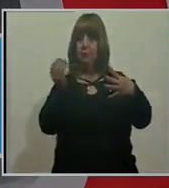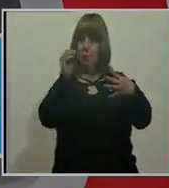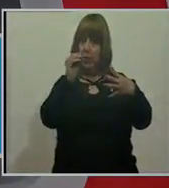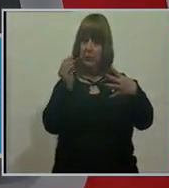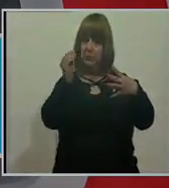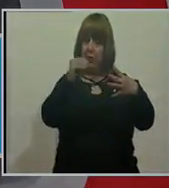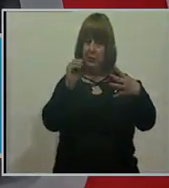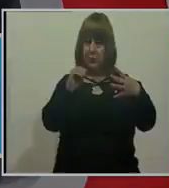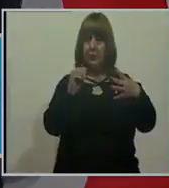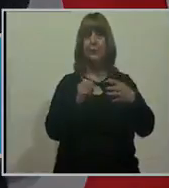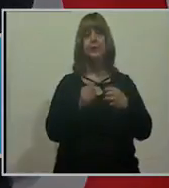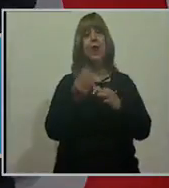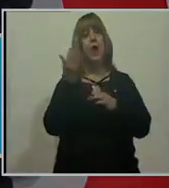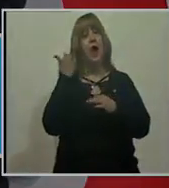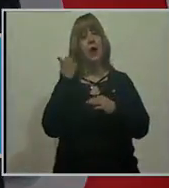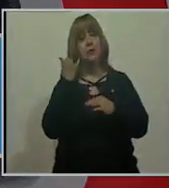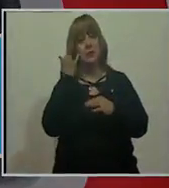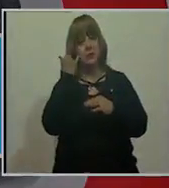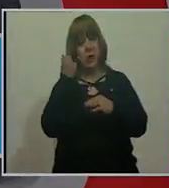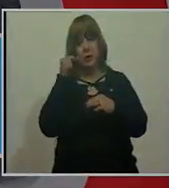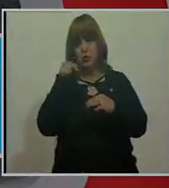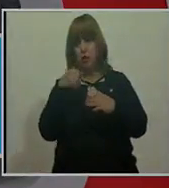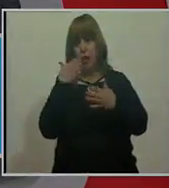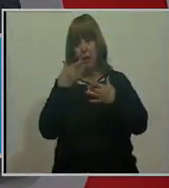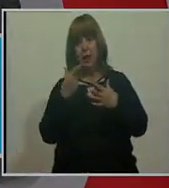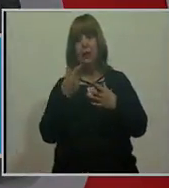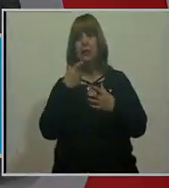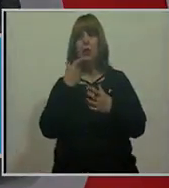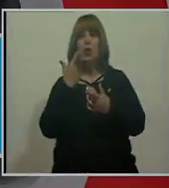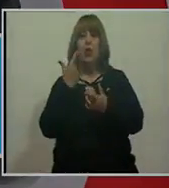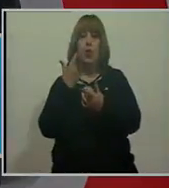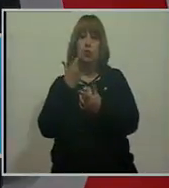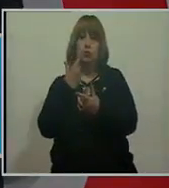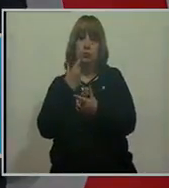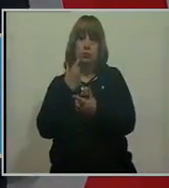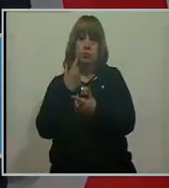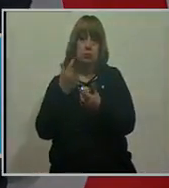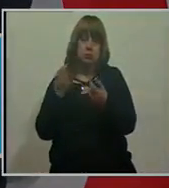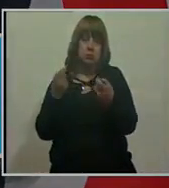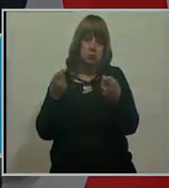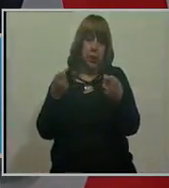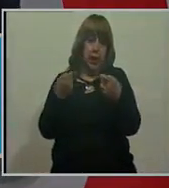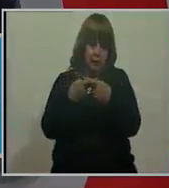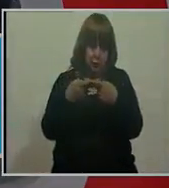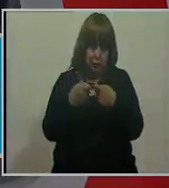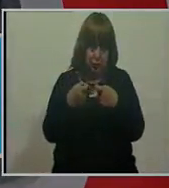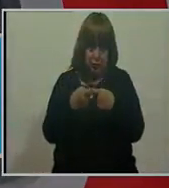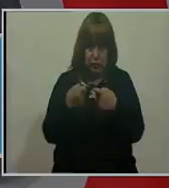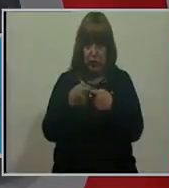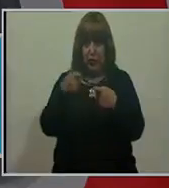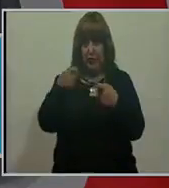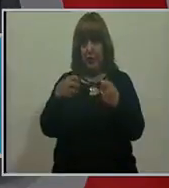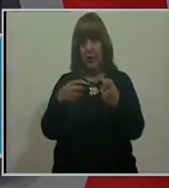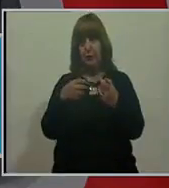República Argentina y aseguraron que hay otras modalidades que son clandestinas, que son las que están perjudicando al mercado realmente hoy.